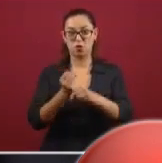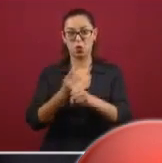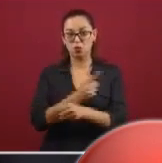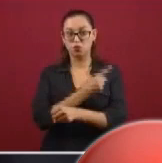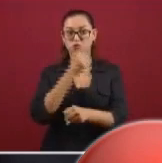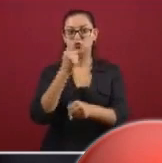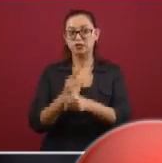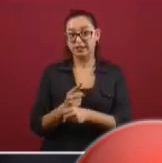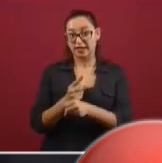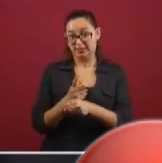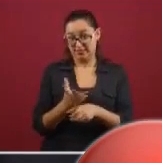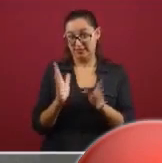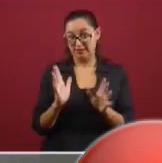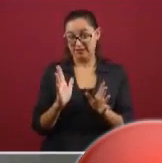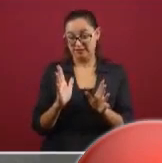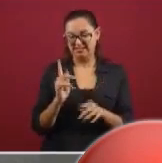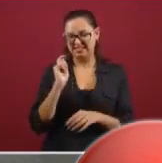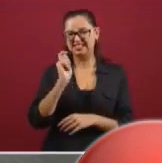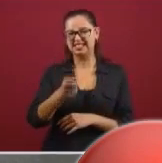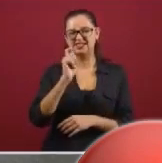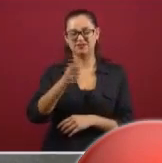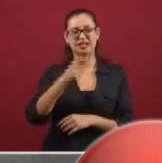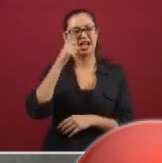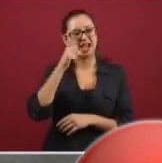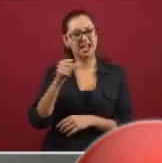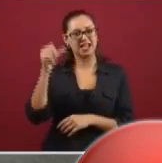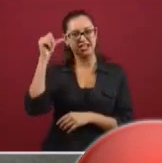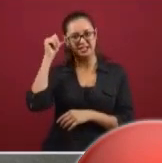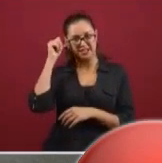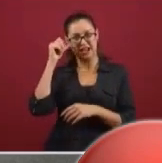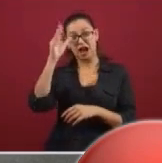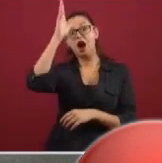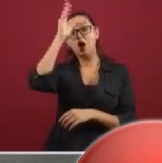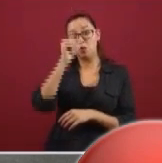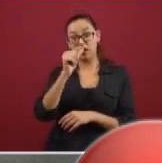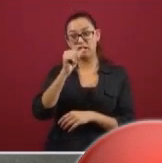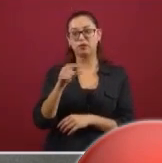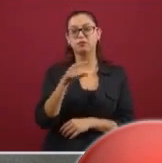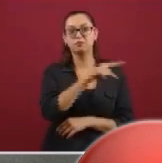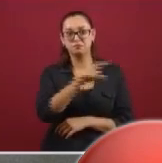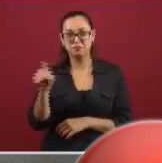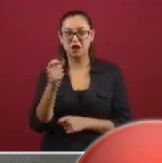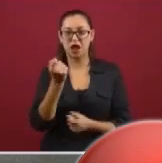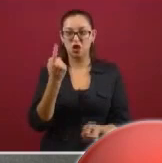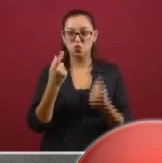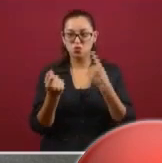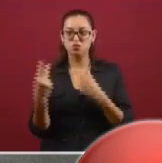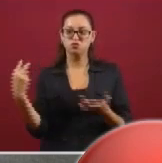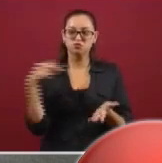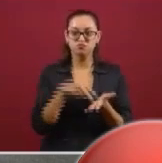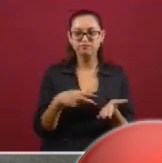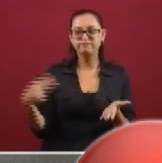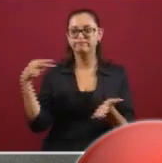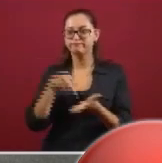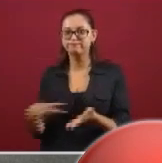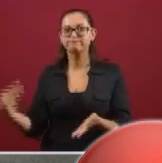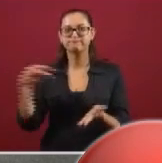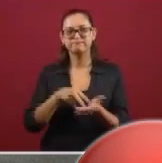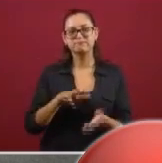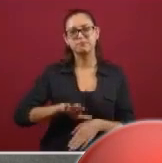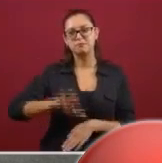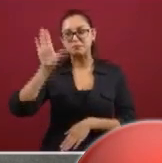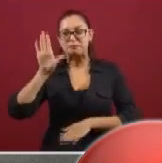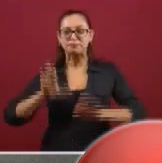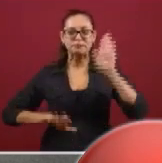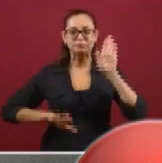han preguntado y tienen tiempo viniendo o han levantado la mano, yo no les he